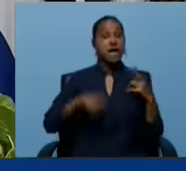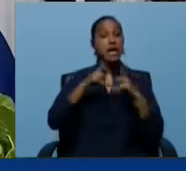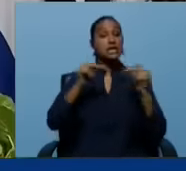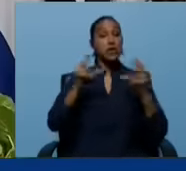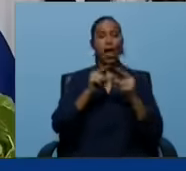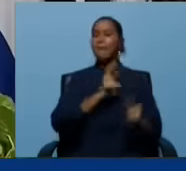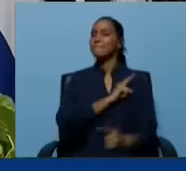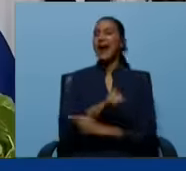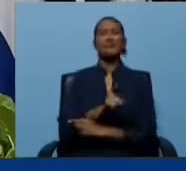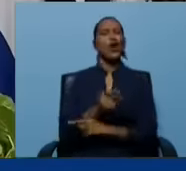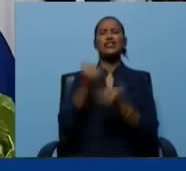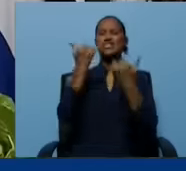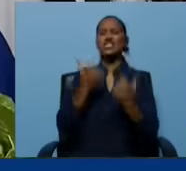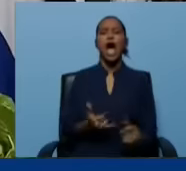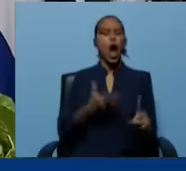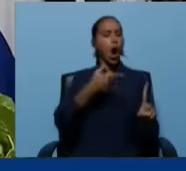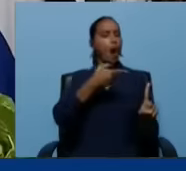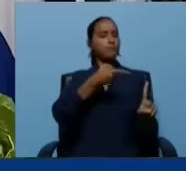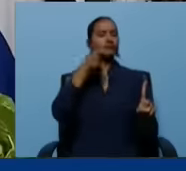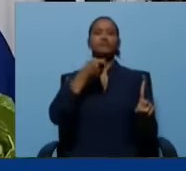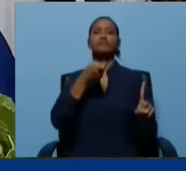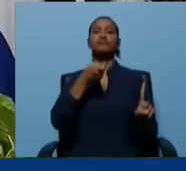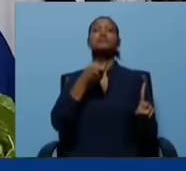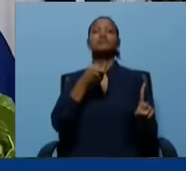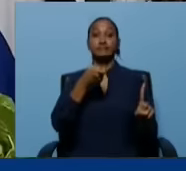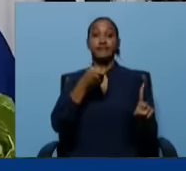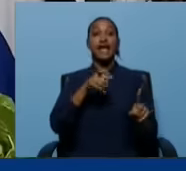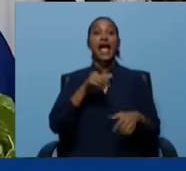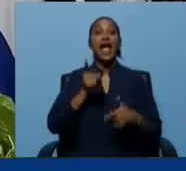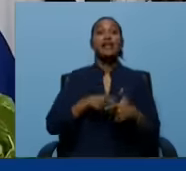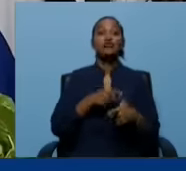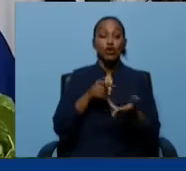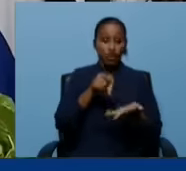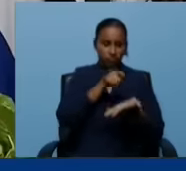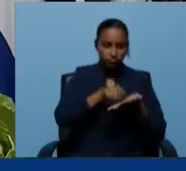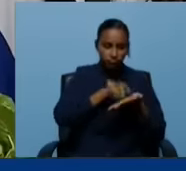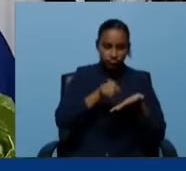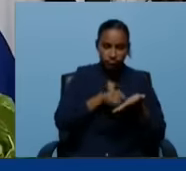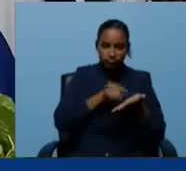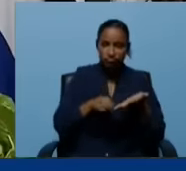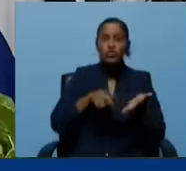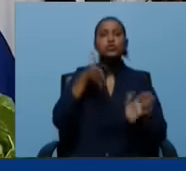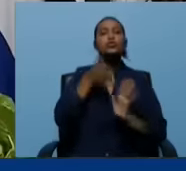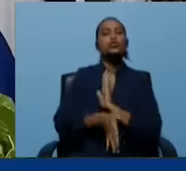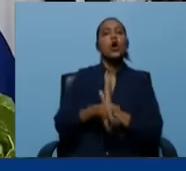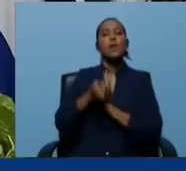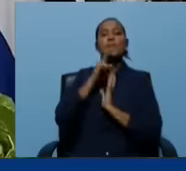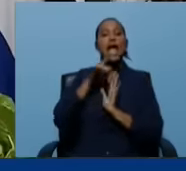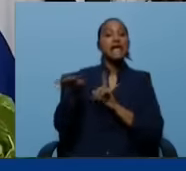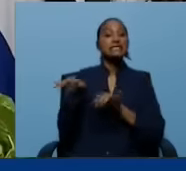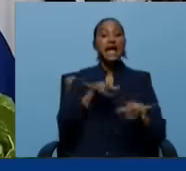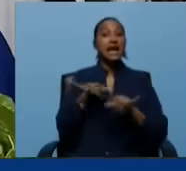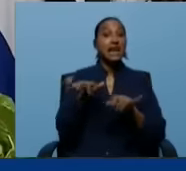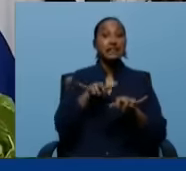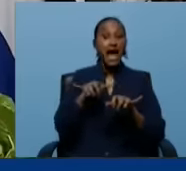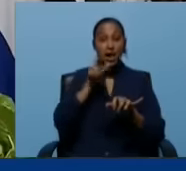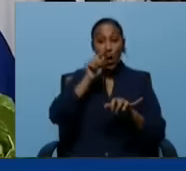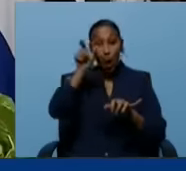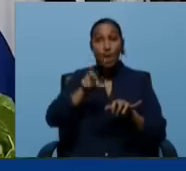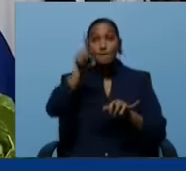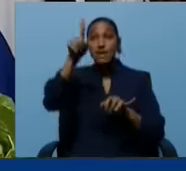E inmediatamente llegó la nota del secretario de Estado de los Estados Unidos,